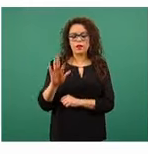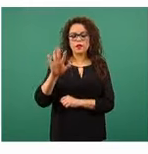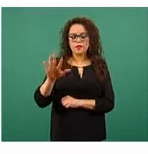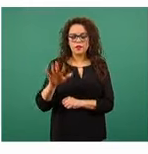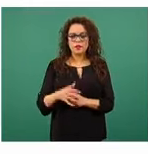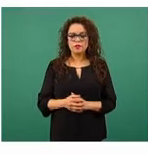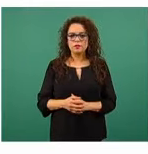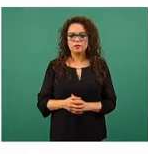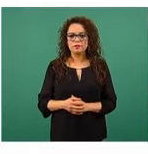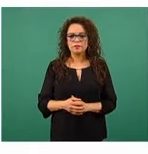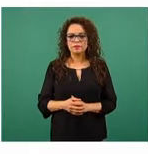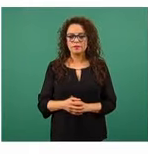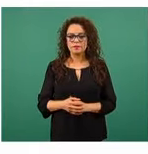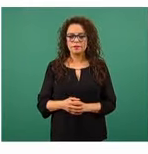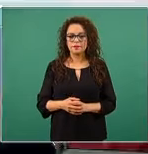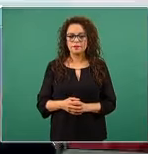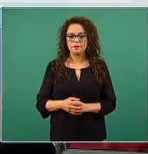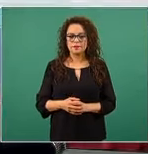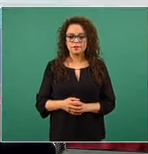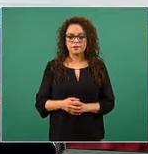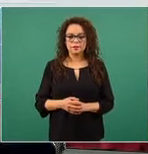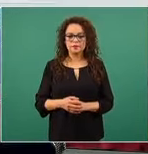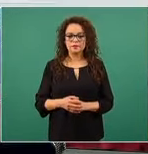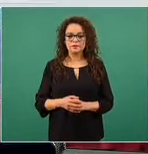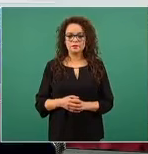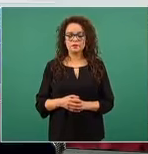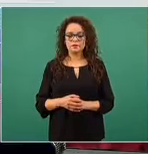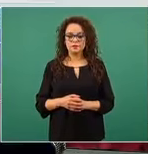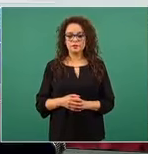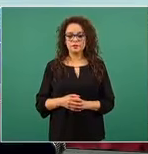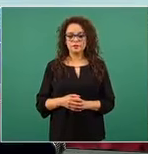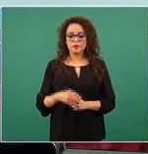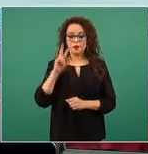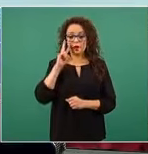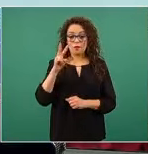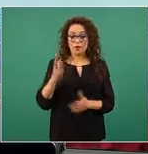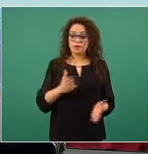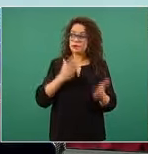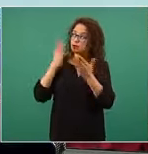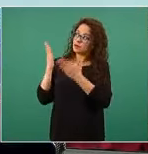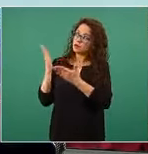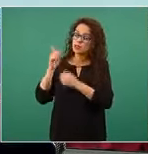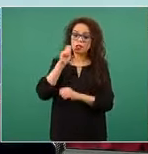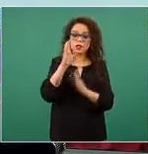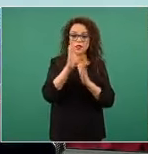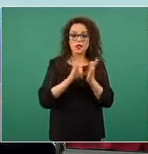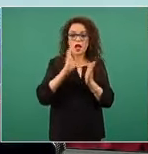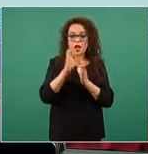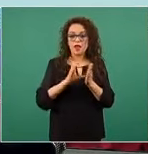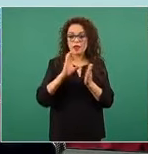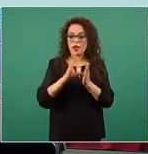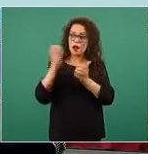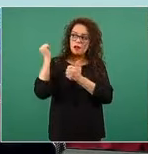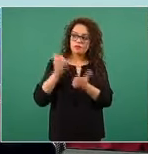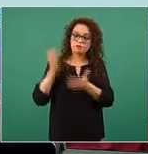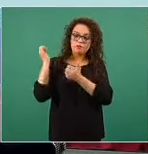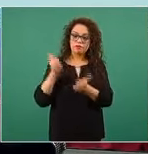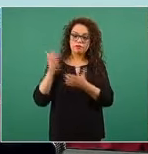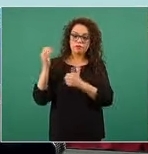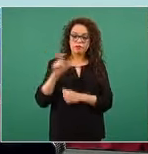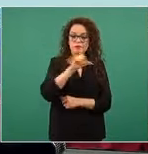18.887.345. Y aquí en la siguiente les presentamos el calendario para la semana, el calendario de llegadas de las